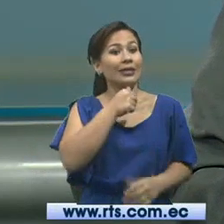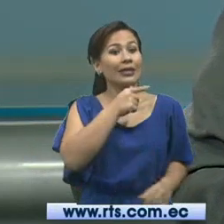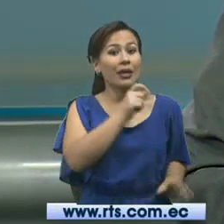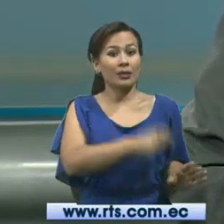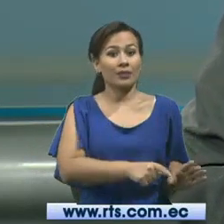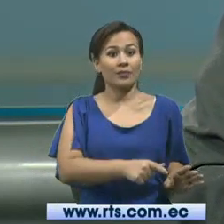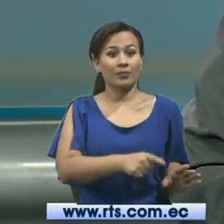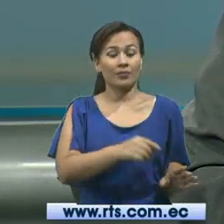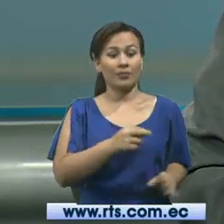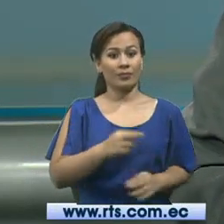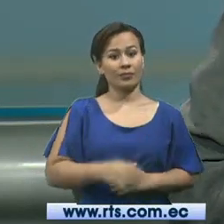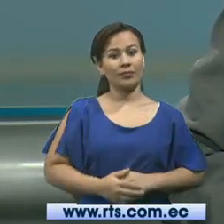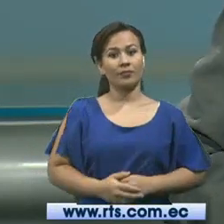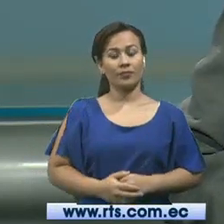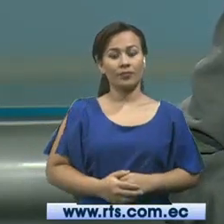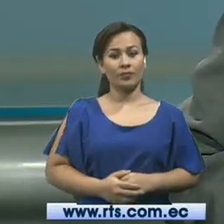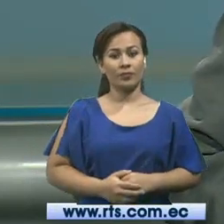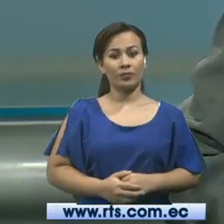de la entidad.